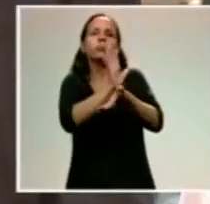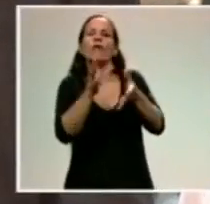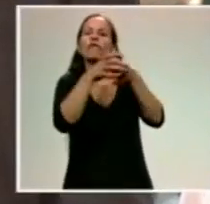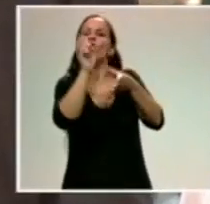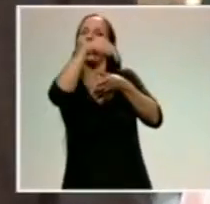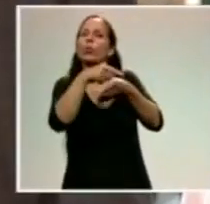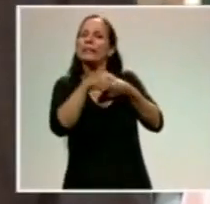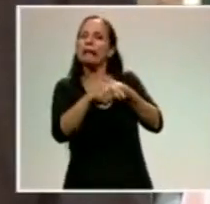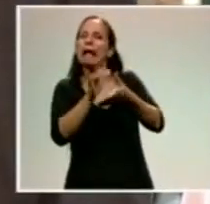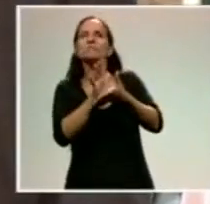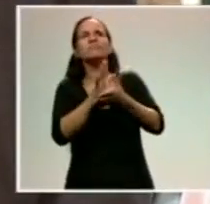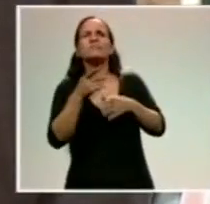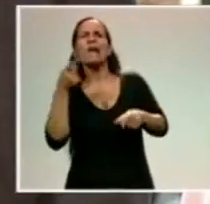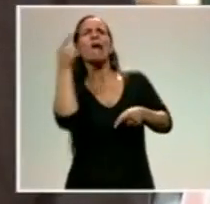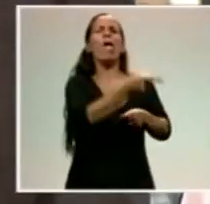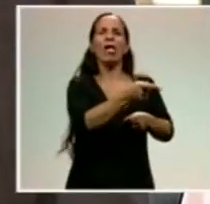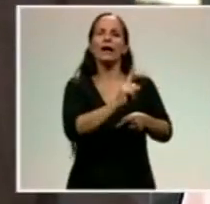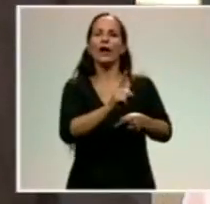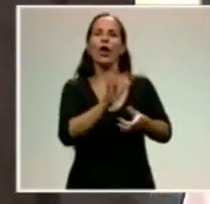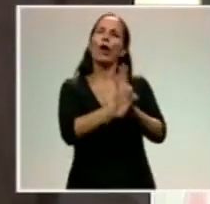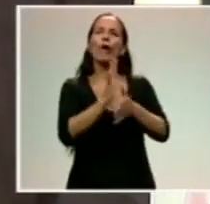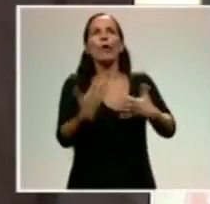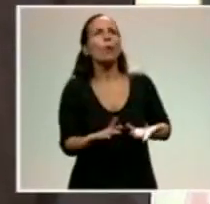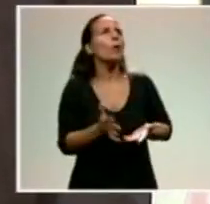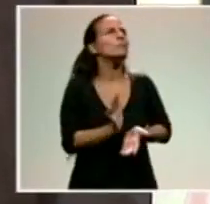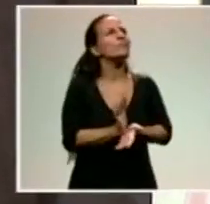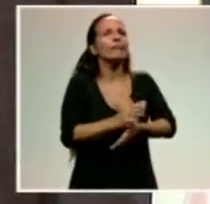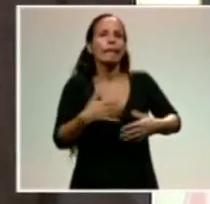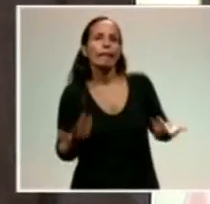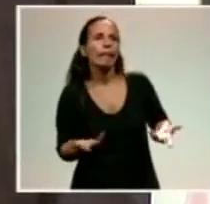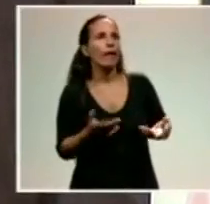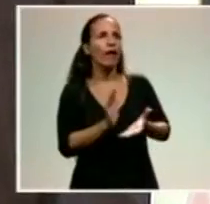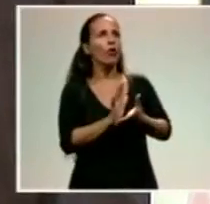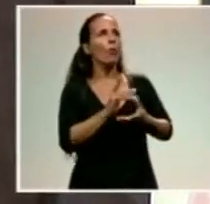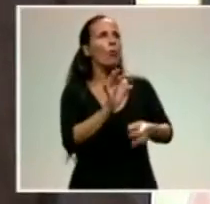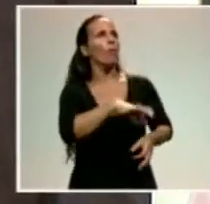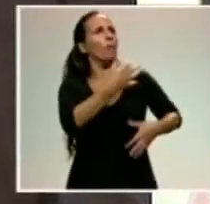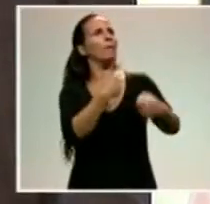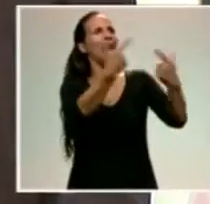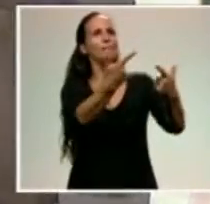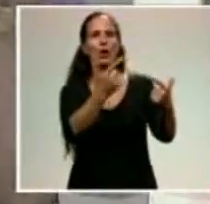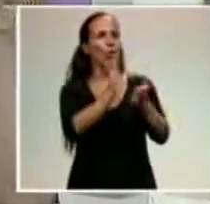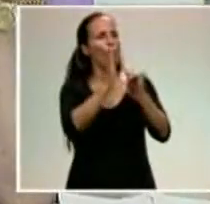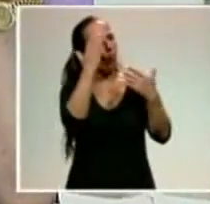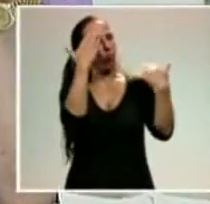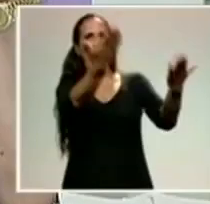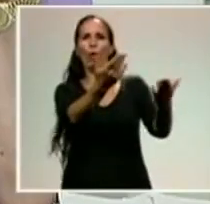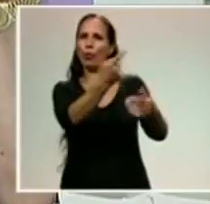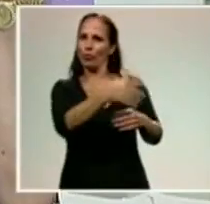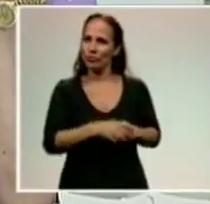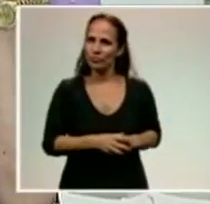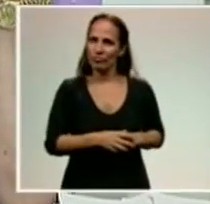más que un ataque, yo lo veo como una cocarda, como un galardón, como un honor, porque en realidad